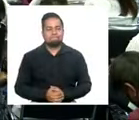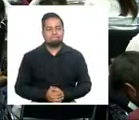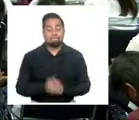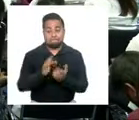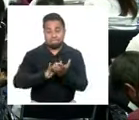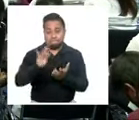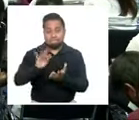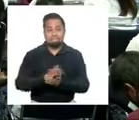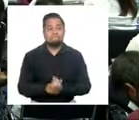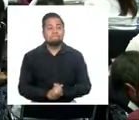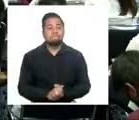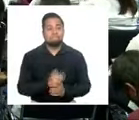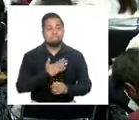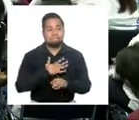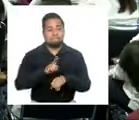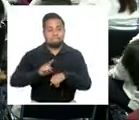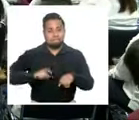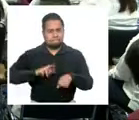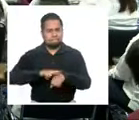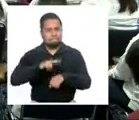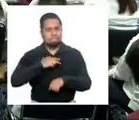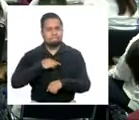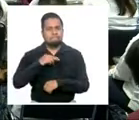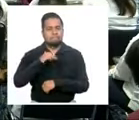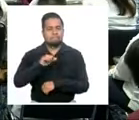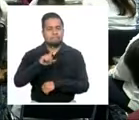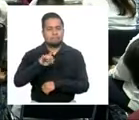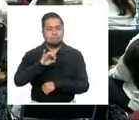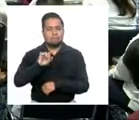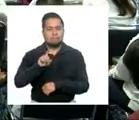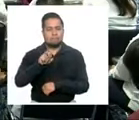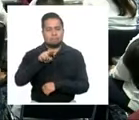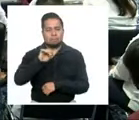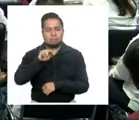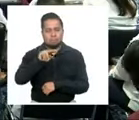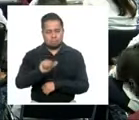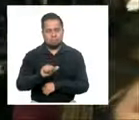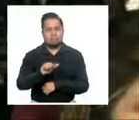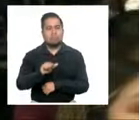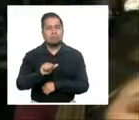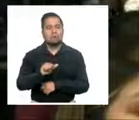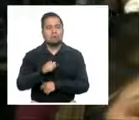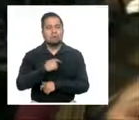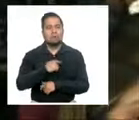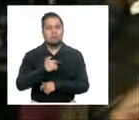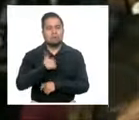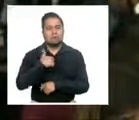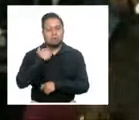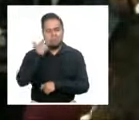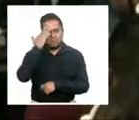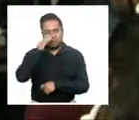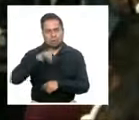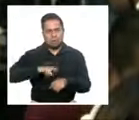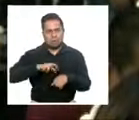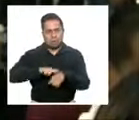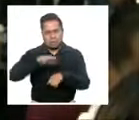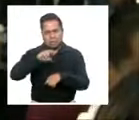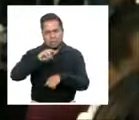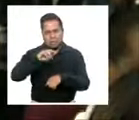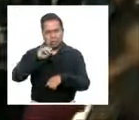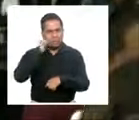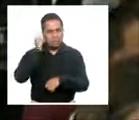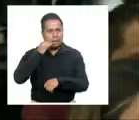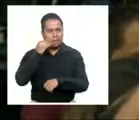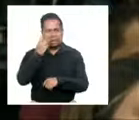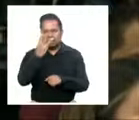Gracias. Buenos días, señor gobernador. Alejandrina Aguirre, del Portal en Directo. Le preguntaría a usted, señor gobernador Jara, 3